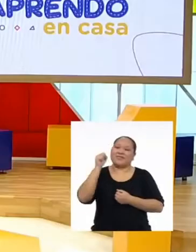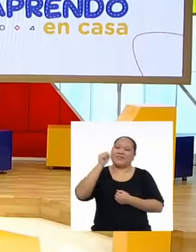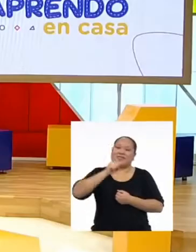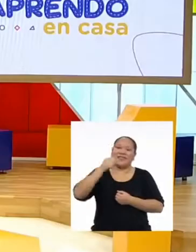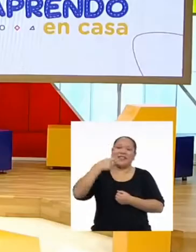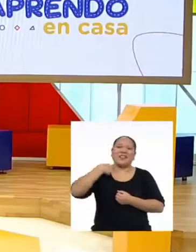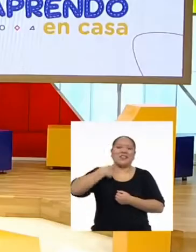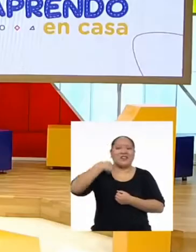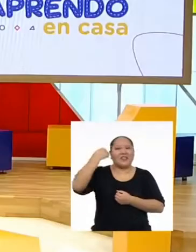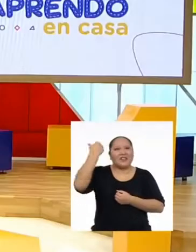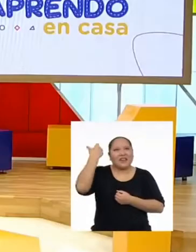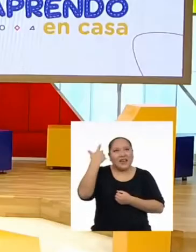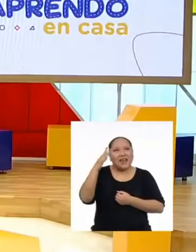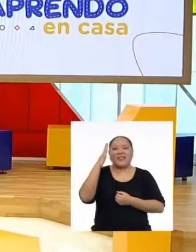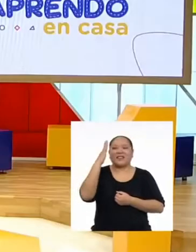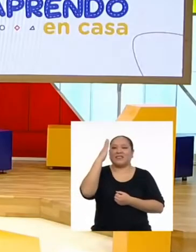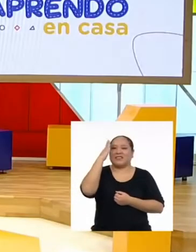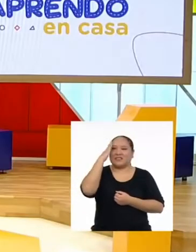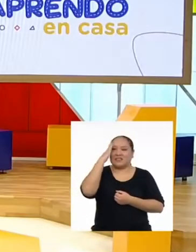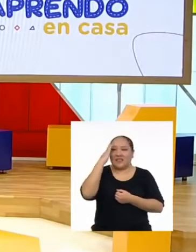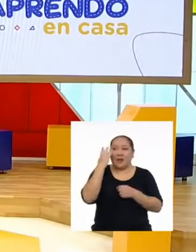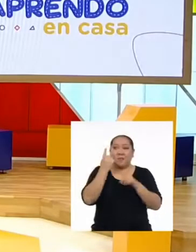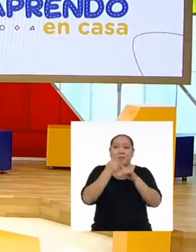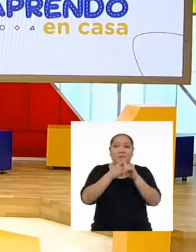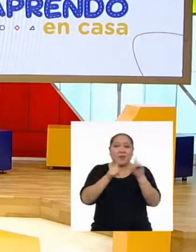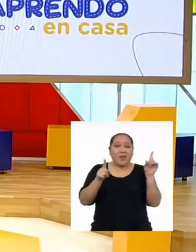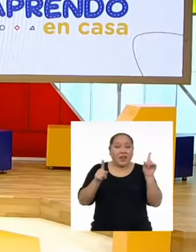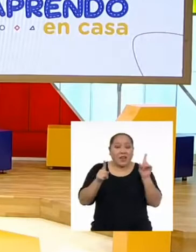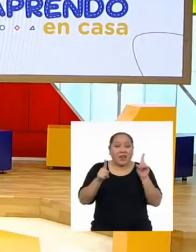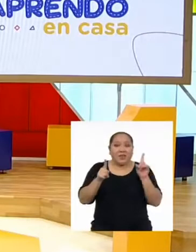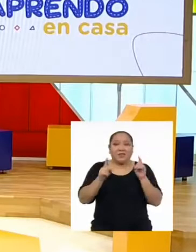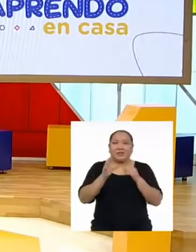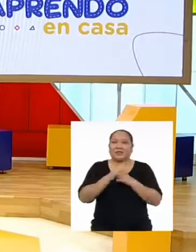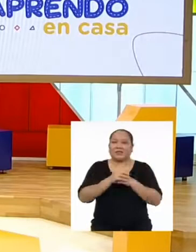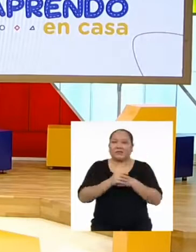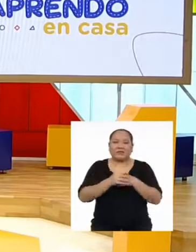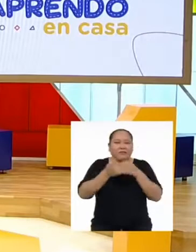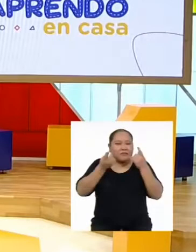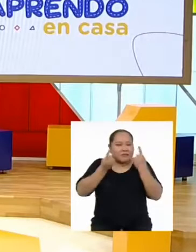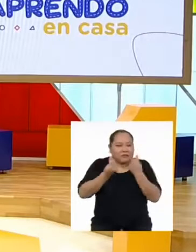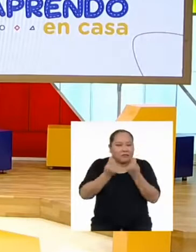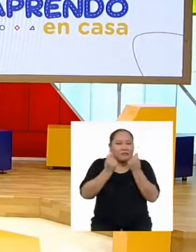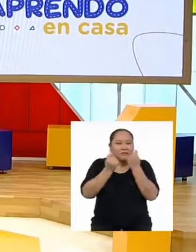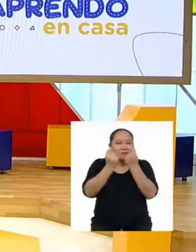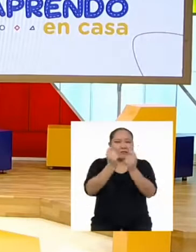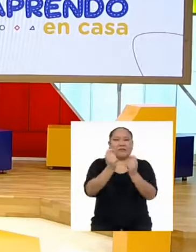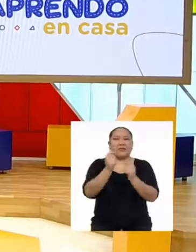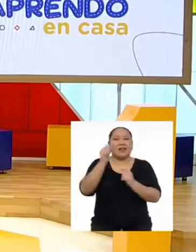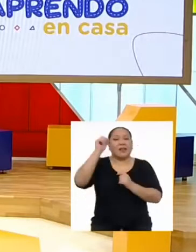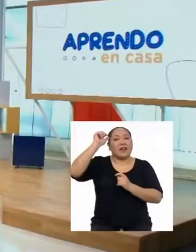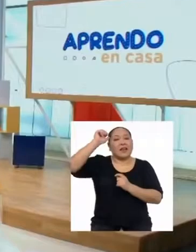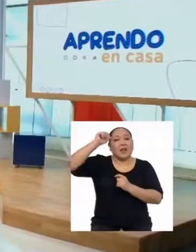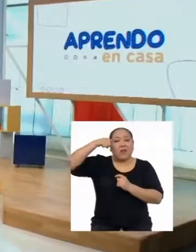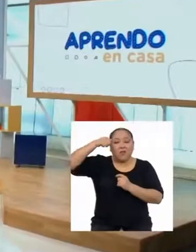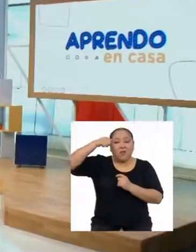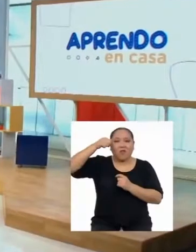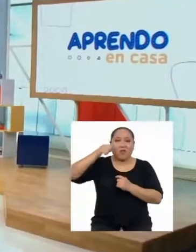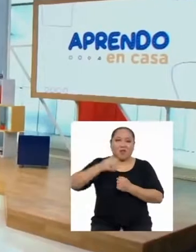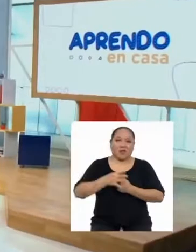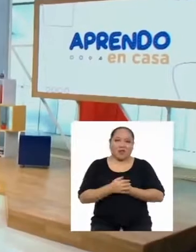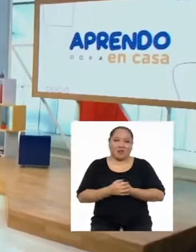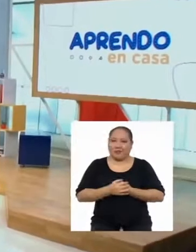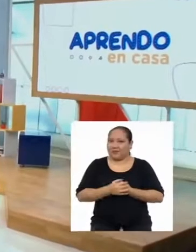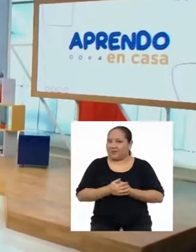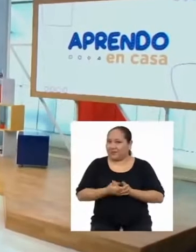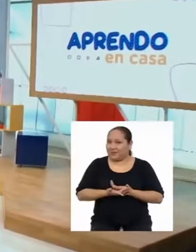sé, pero basta con que hagan el intento. Recuerda,